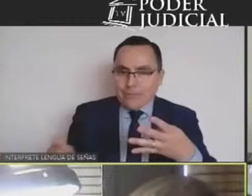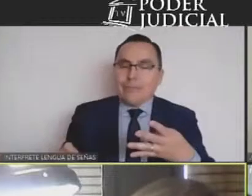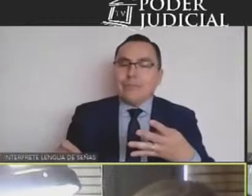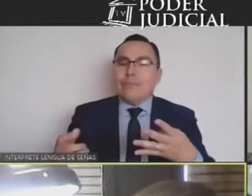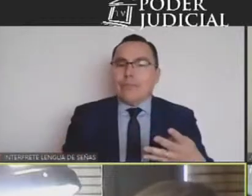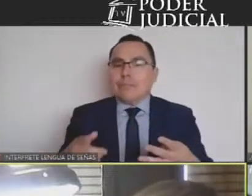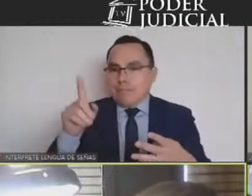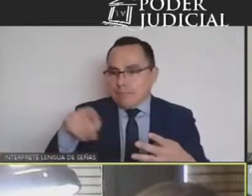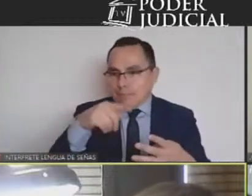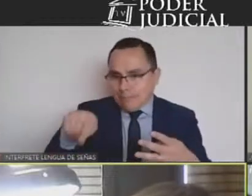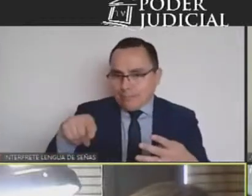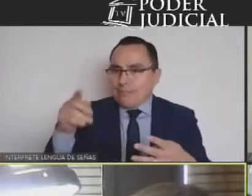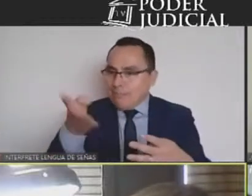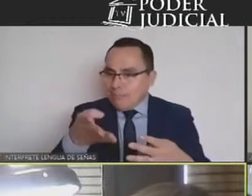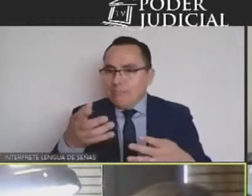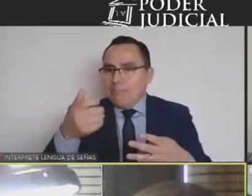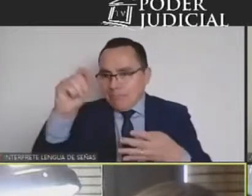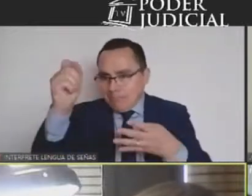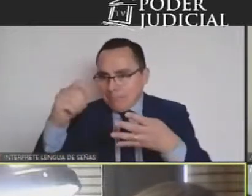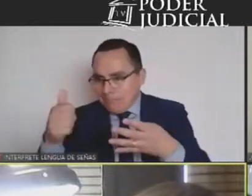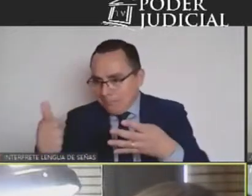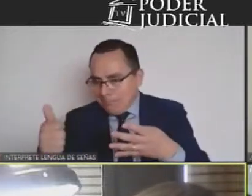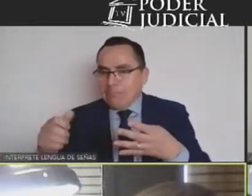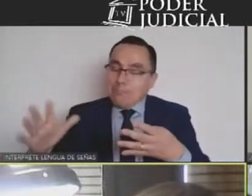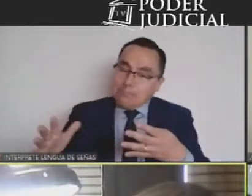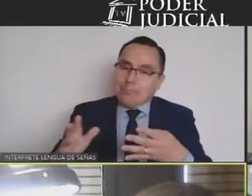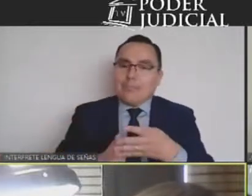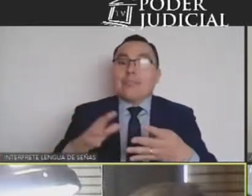¿ya? Pero